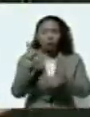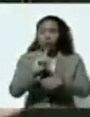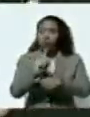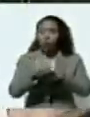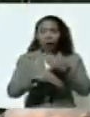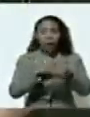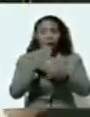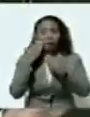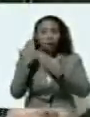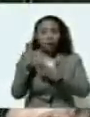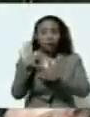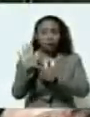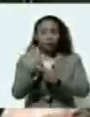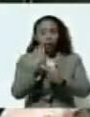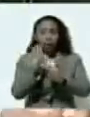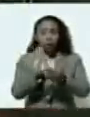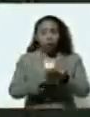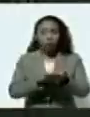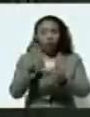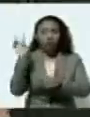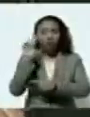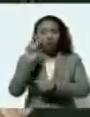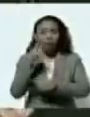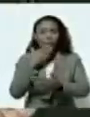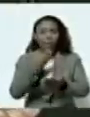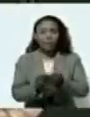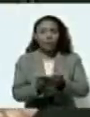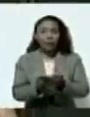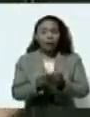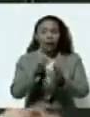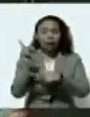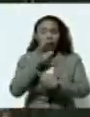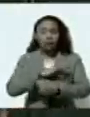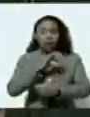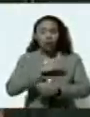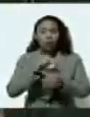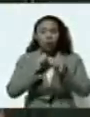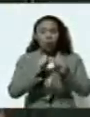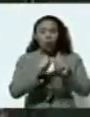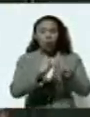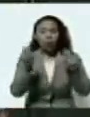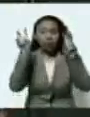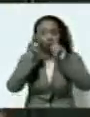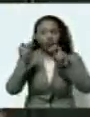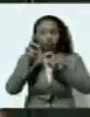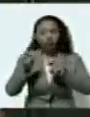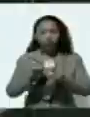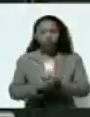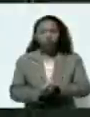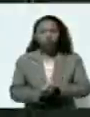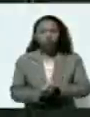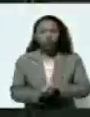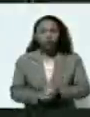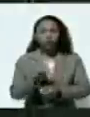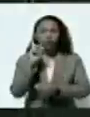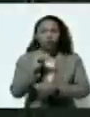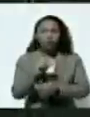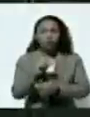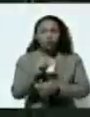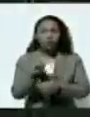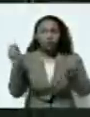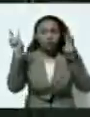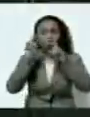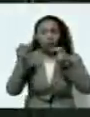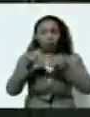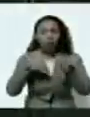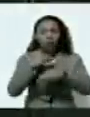así, se ha planteado que Venezuela pida a este señor para continuar la investigación. También, en la investigación